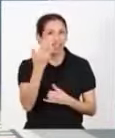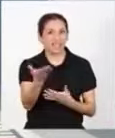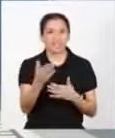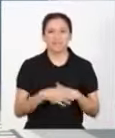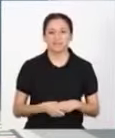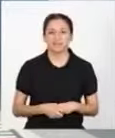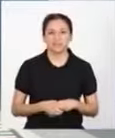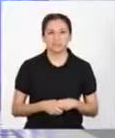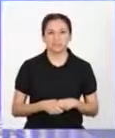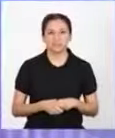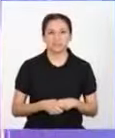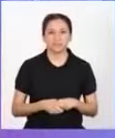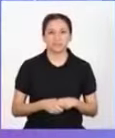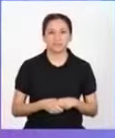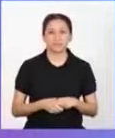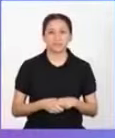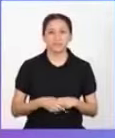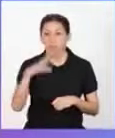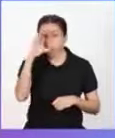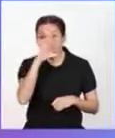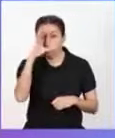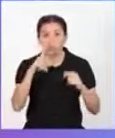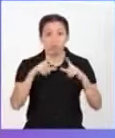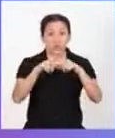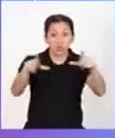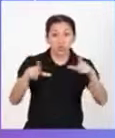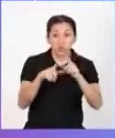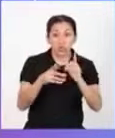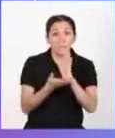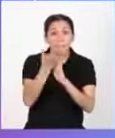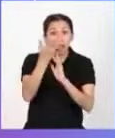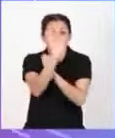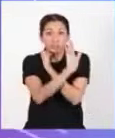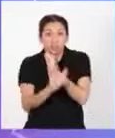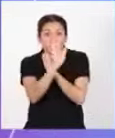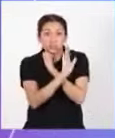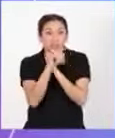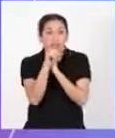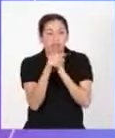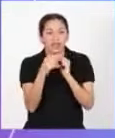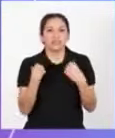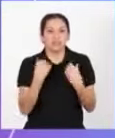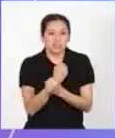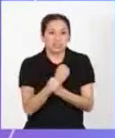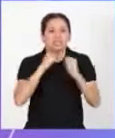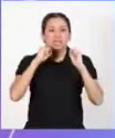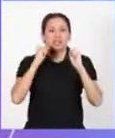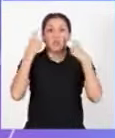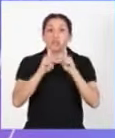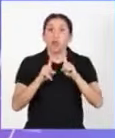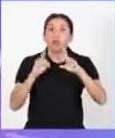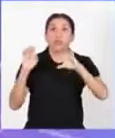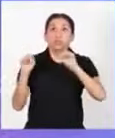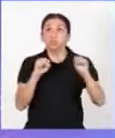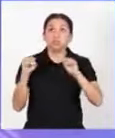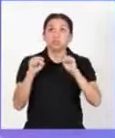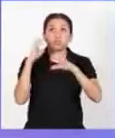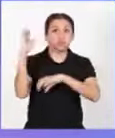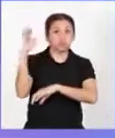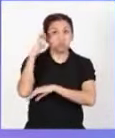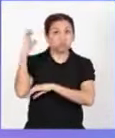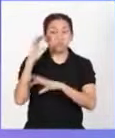una buena idea! ¡Sí! Ubicar los lugares más seguros en los que se pueda estar a salvo